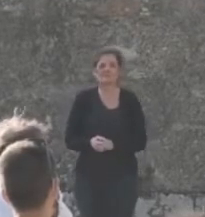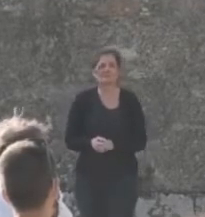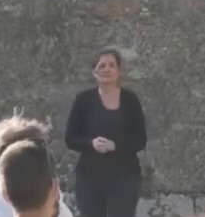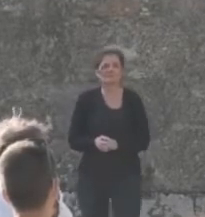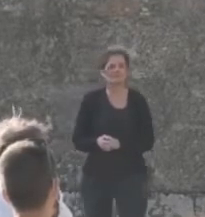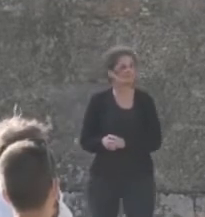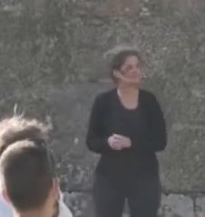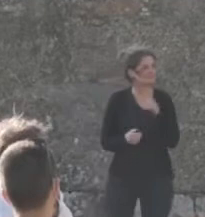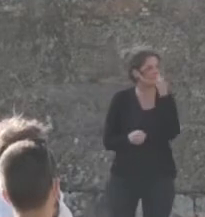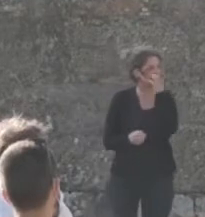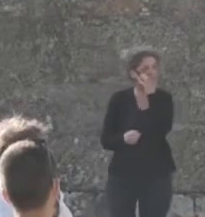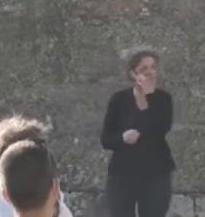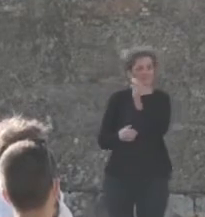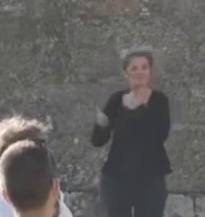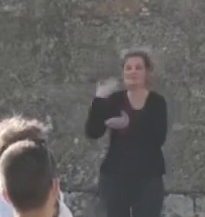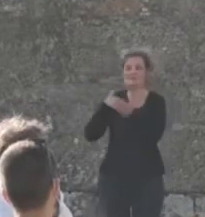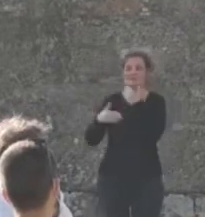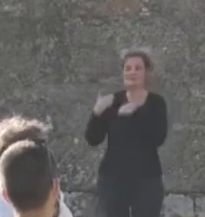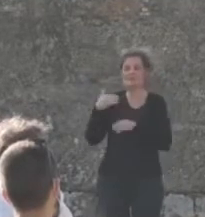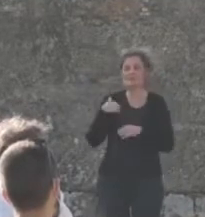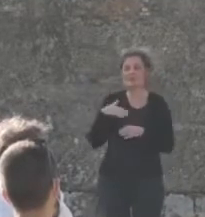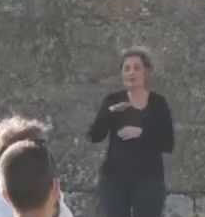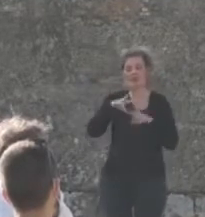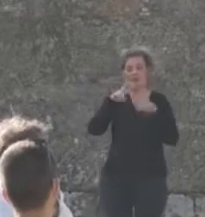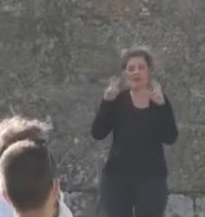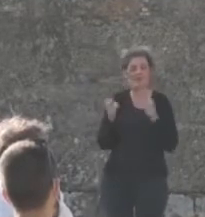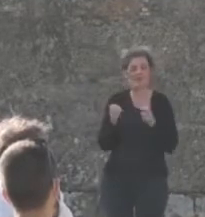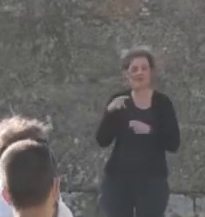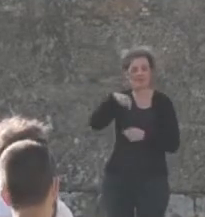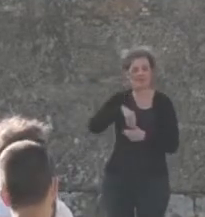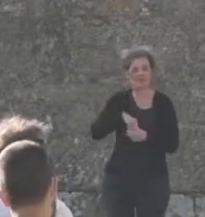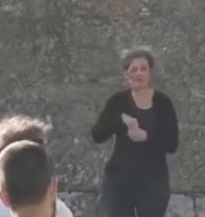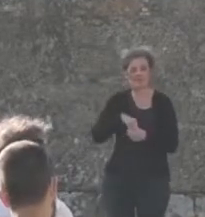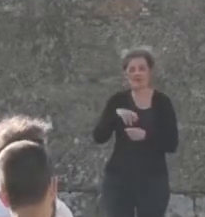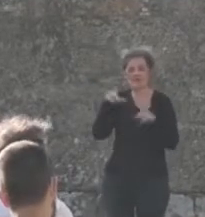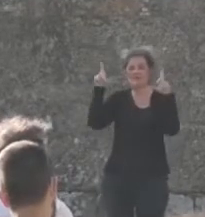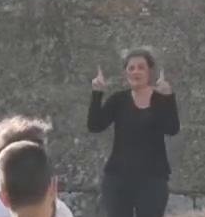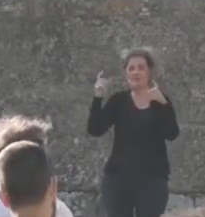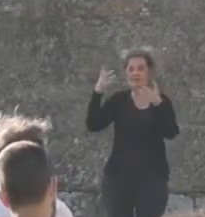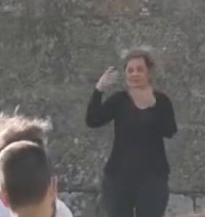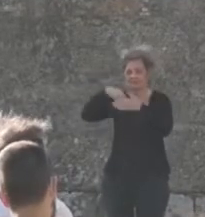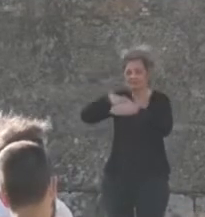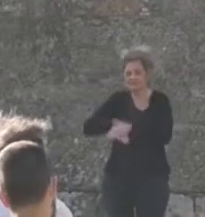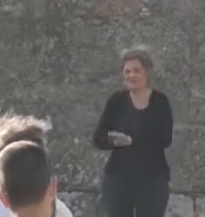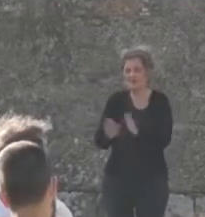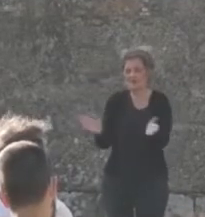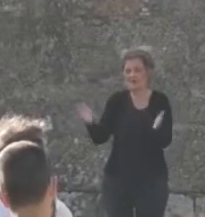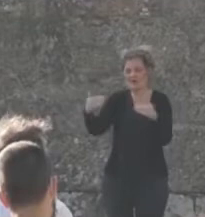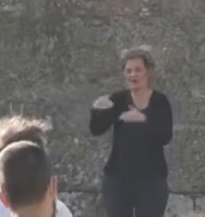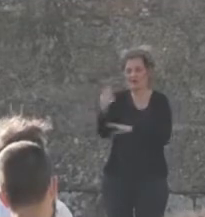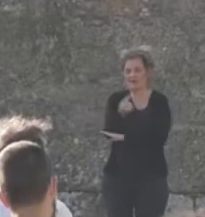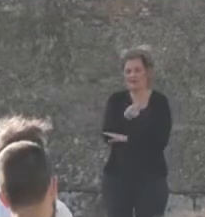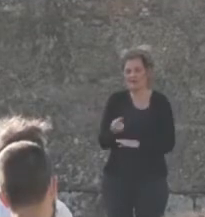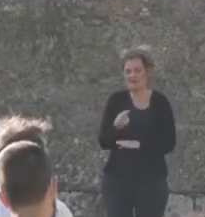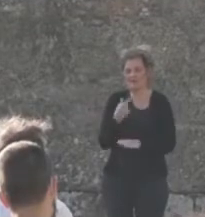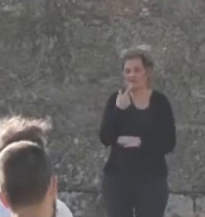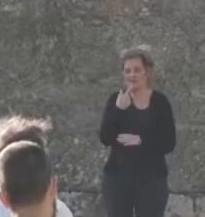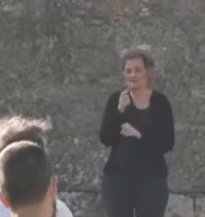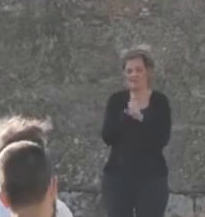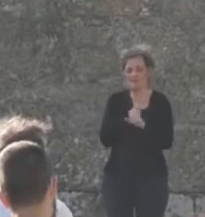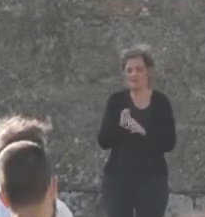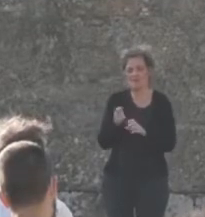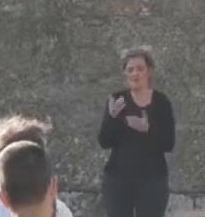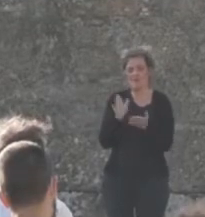Bueno, era a rondalla do Lazareto. A foto estaba gardada nunha caixa de buxo coa súa efixe tallada por